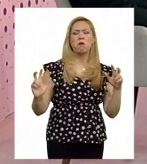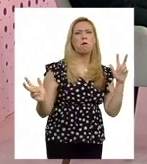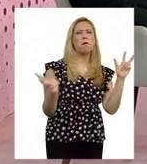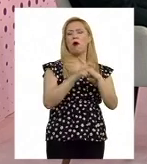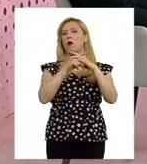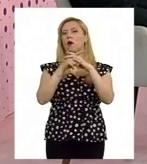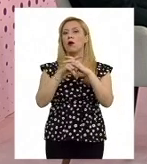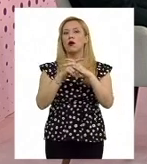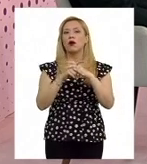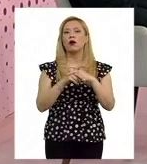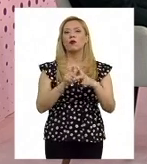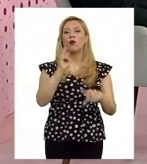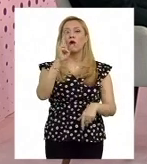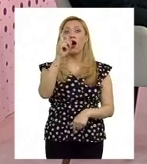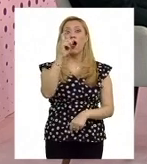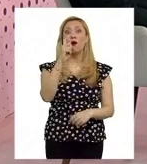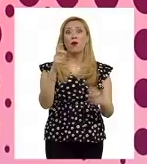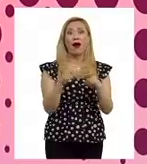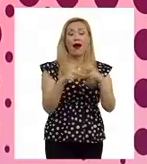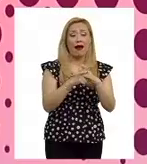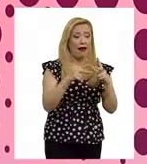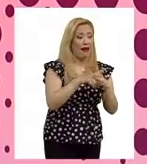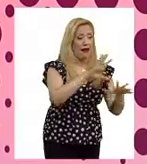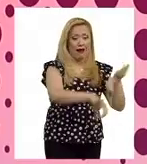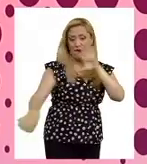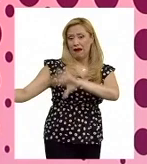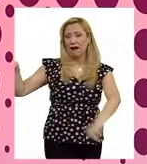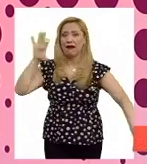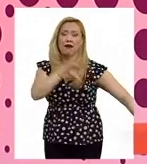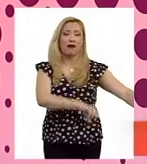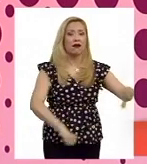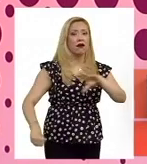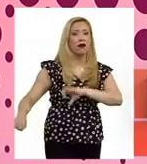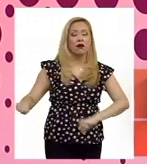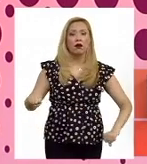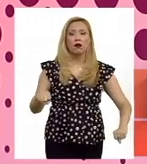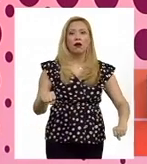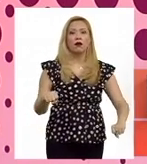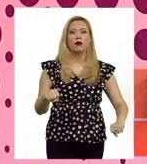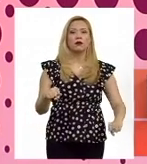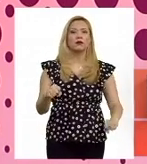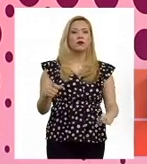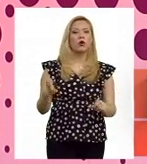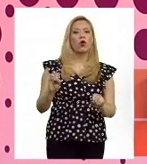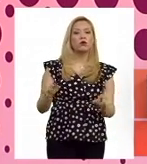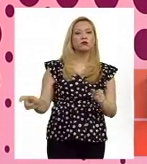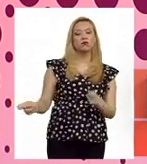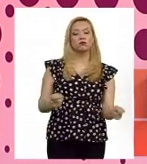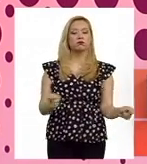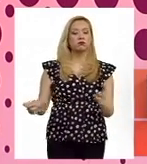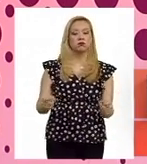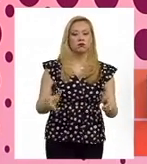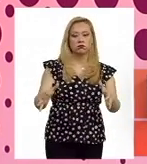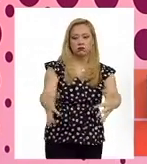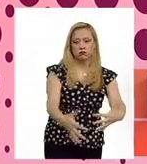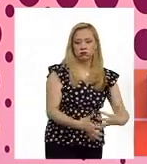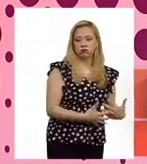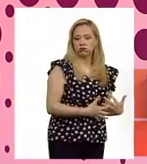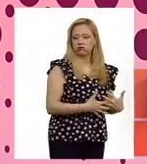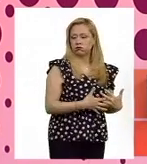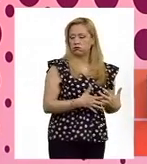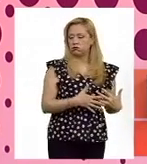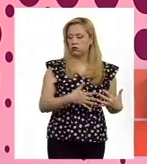ya en algunas partes del mundo frente a conflictos, por ejemplo, por el control de los recursos naturales, ¿no?